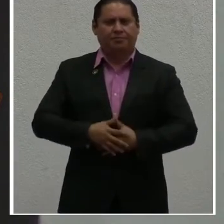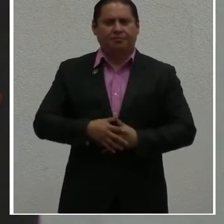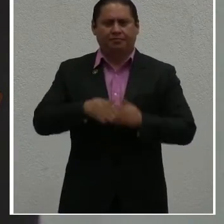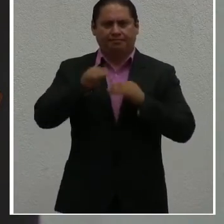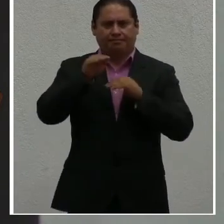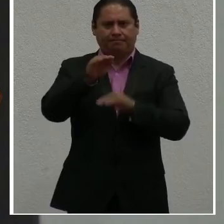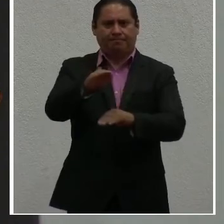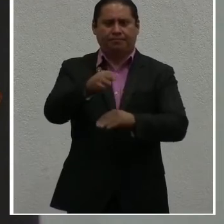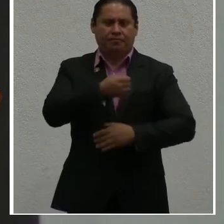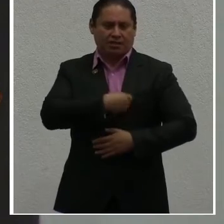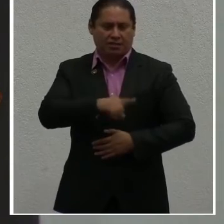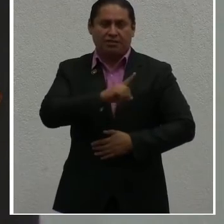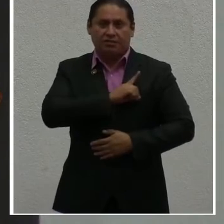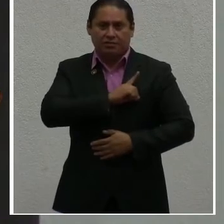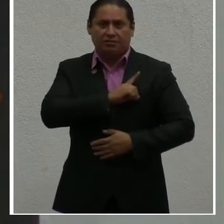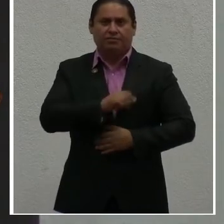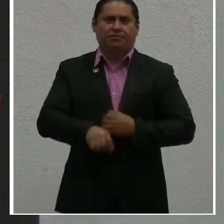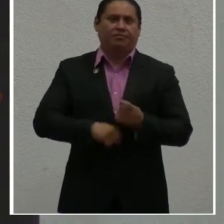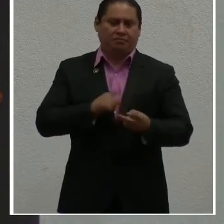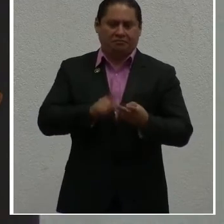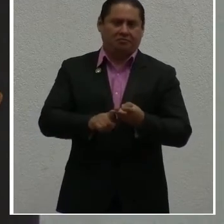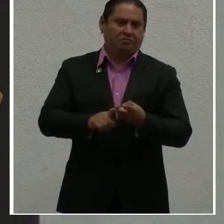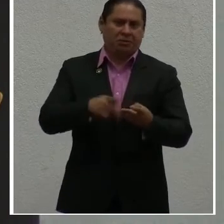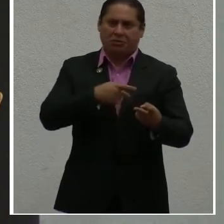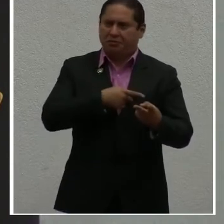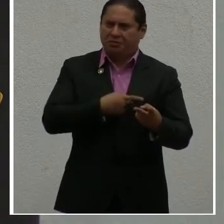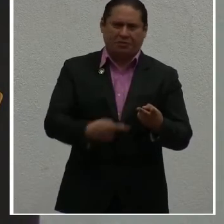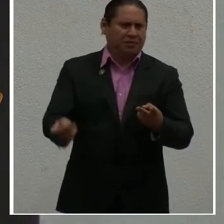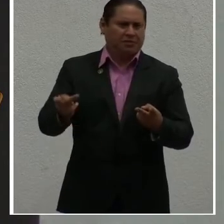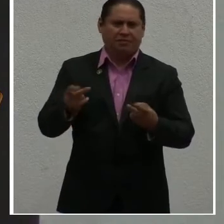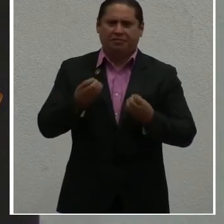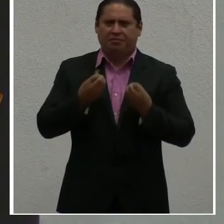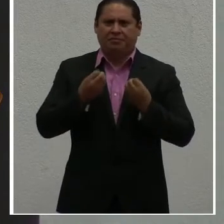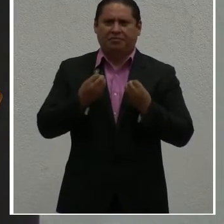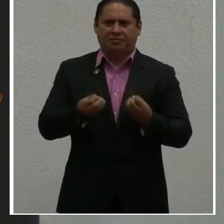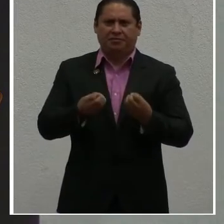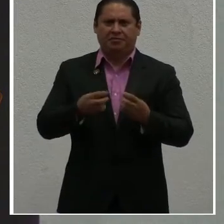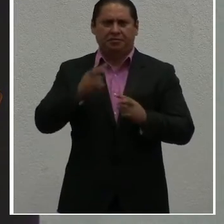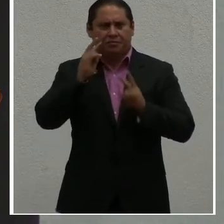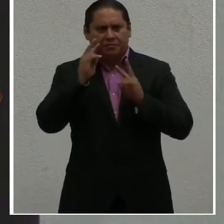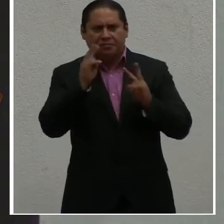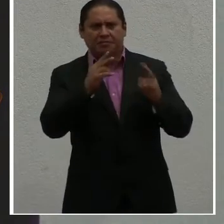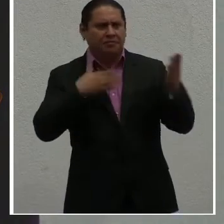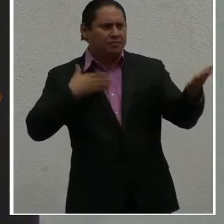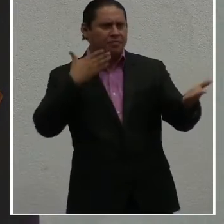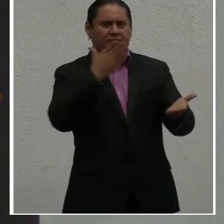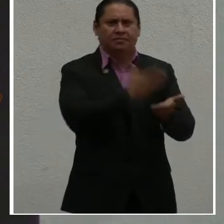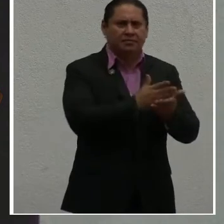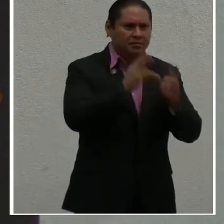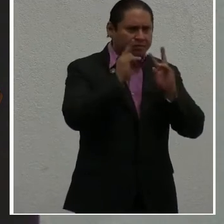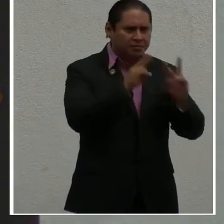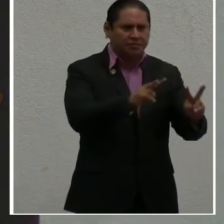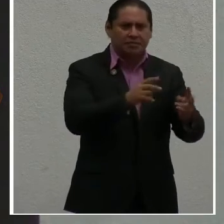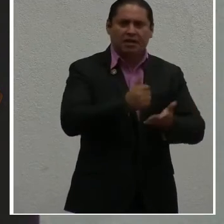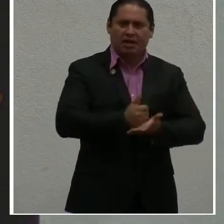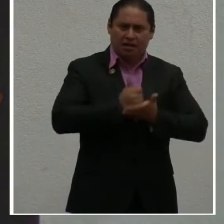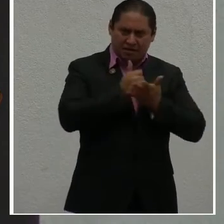en salud. Hay mucha pobreza, pues vayamos nosotros allá y